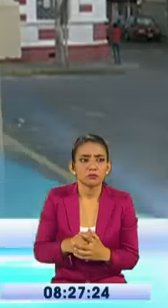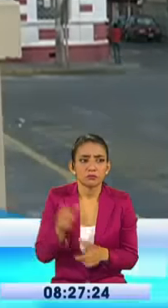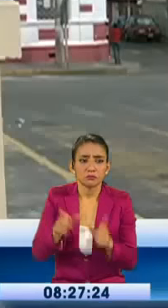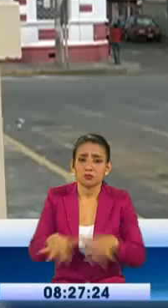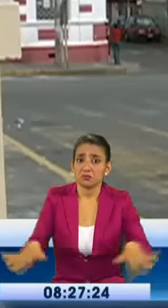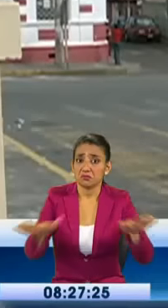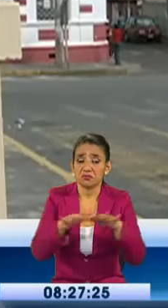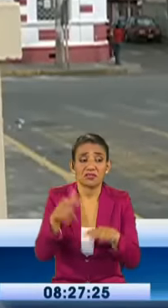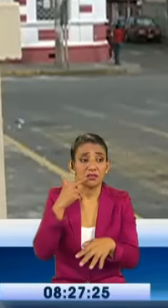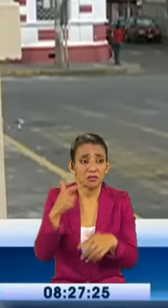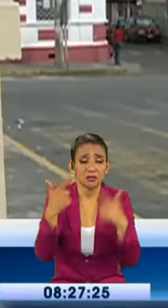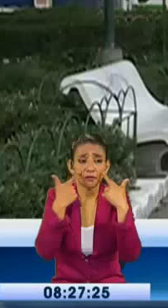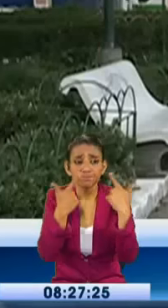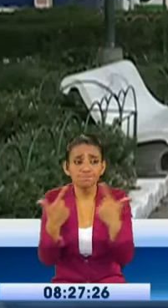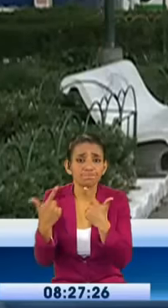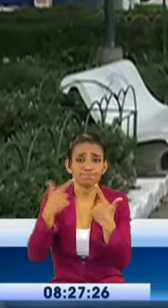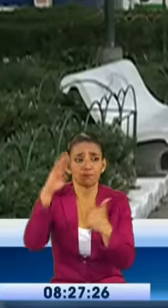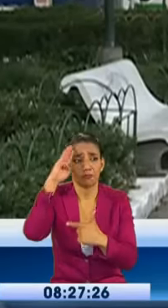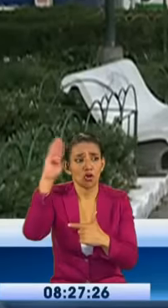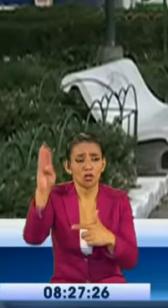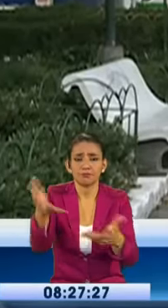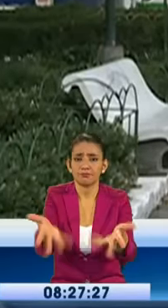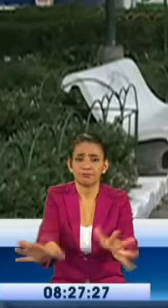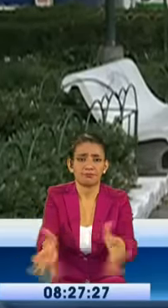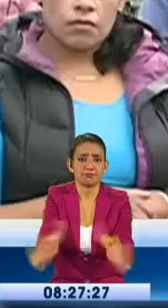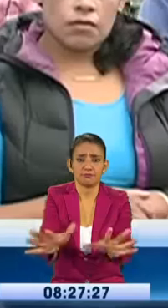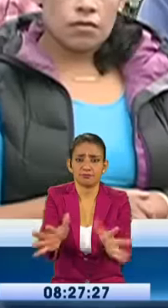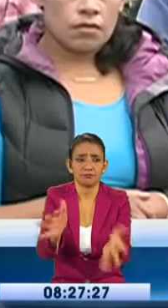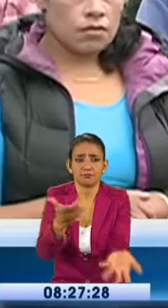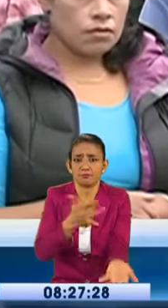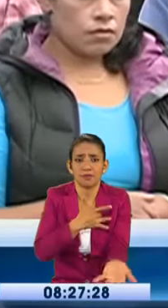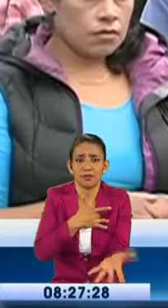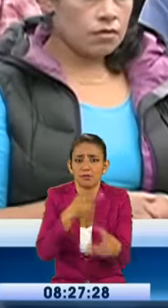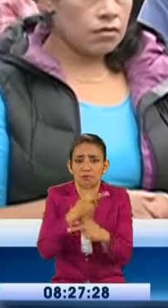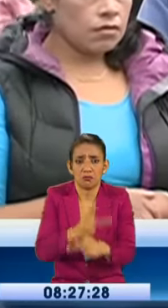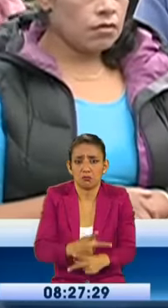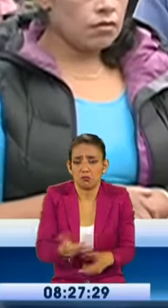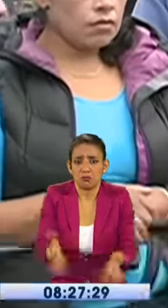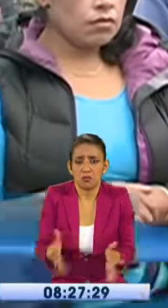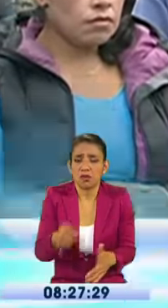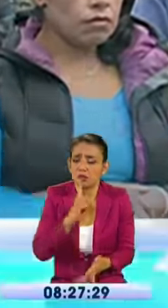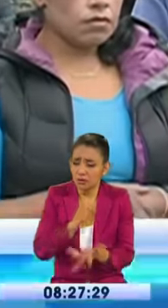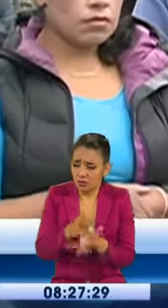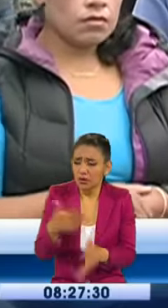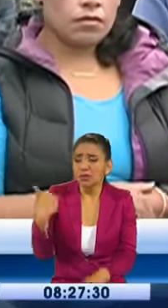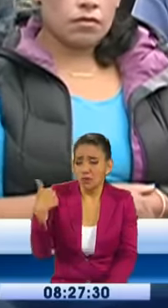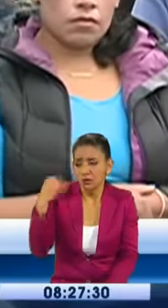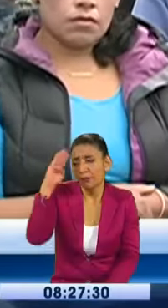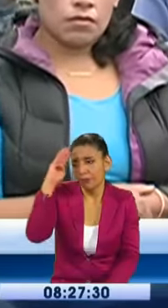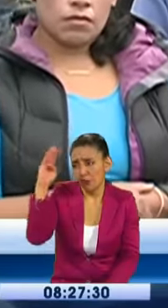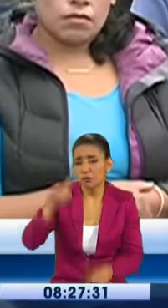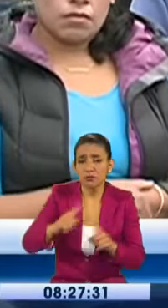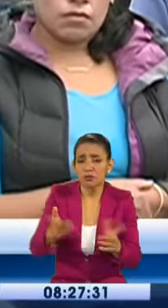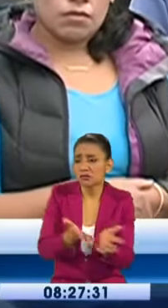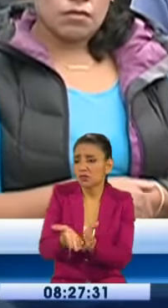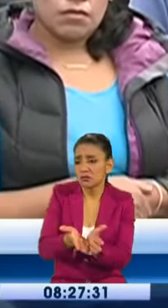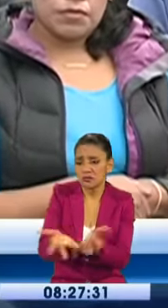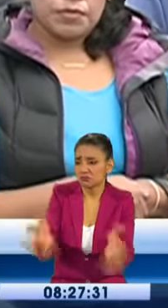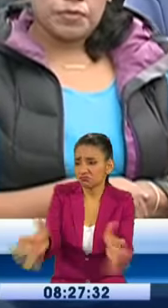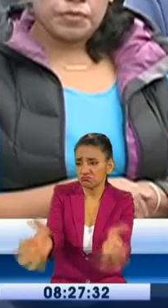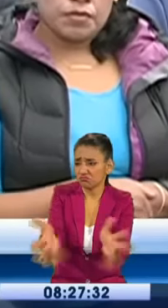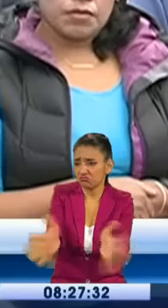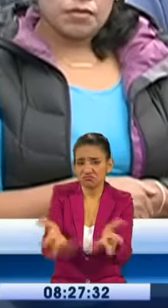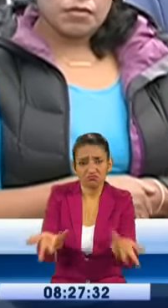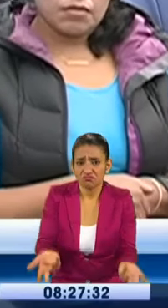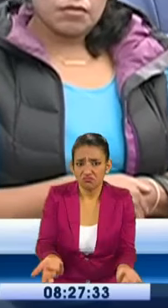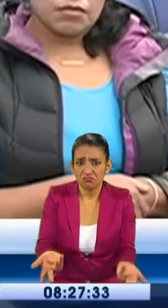los patrullajes son escasos, por lo que se sienten desprotegidos. La parroquia cuenta con policías, pero realmente el servicio no se los da aquí en la parroquia,